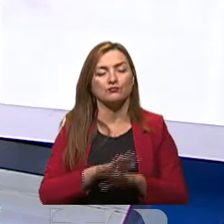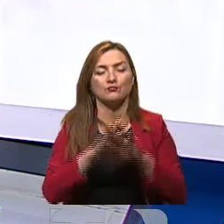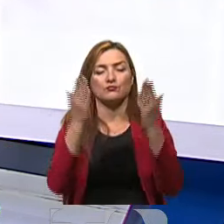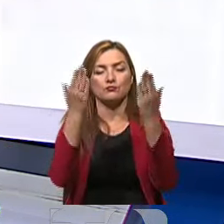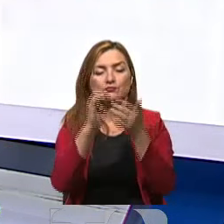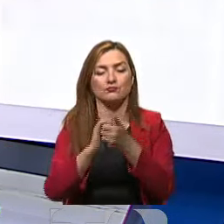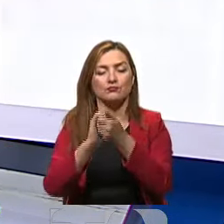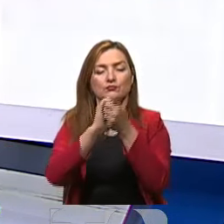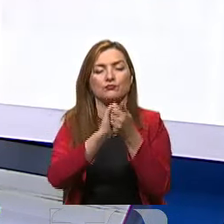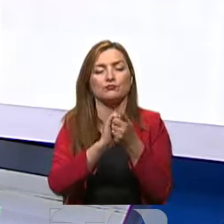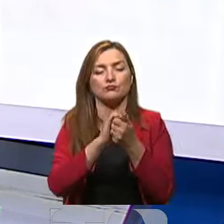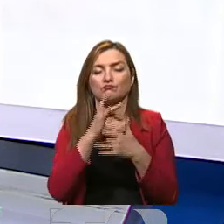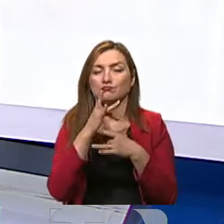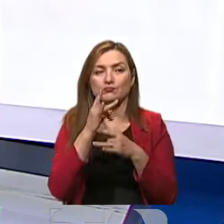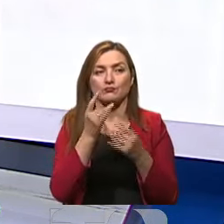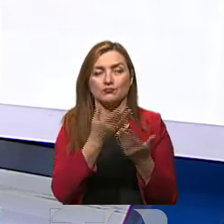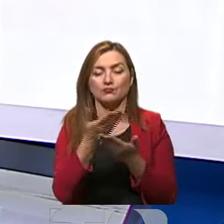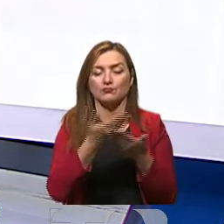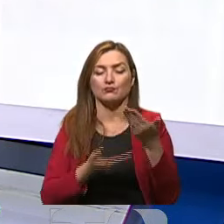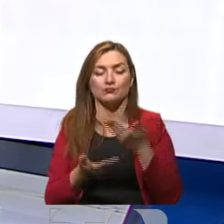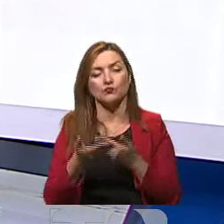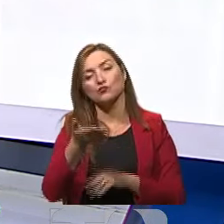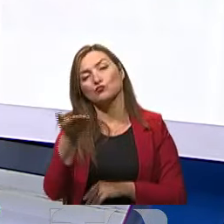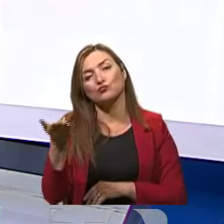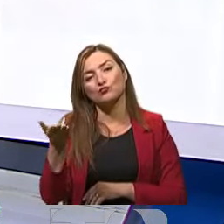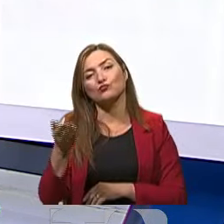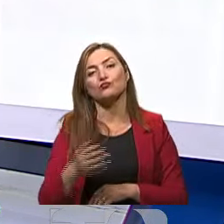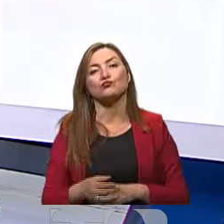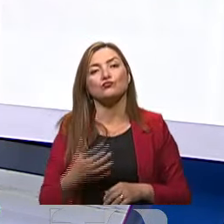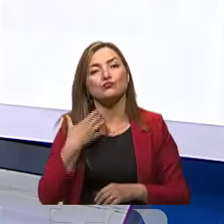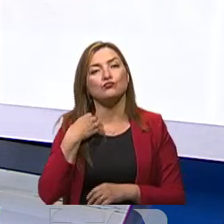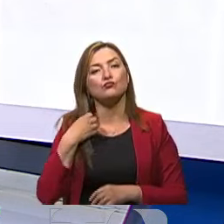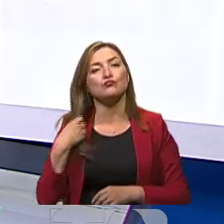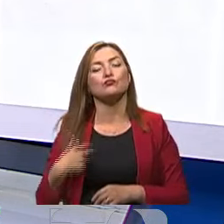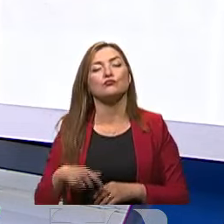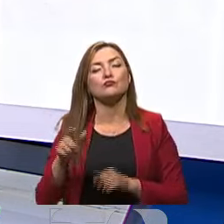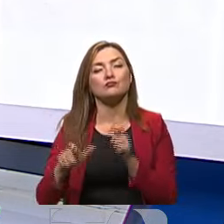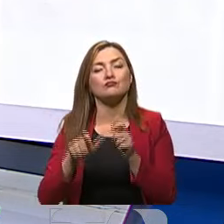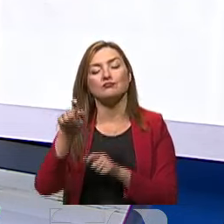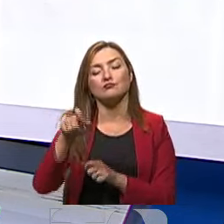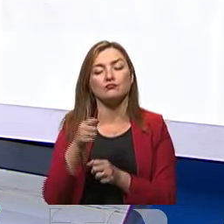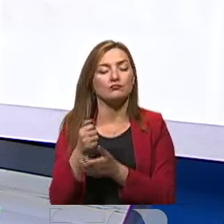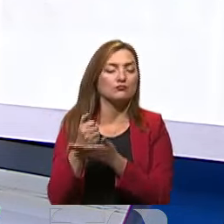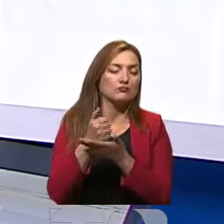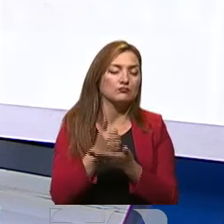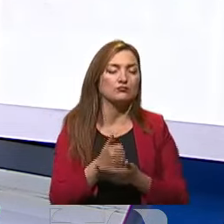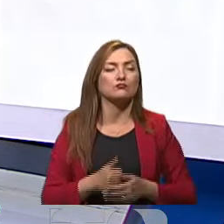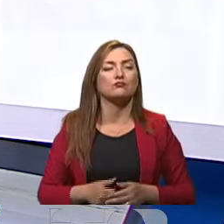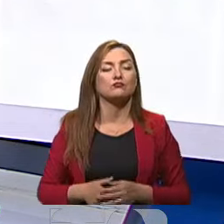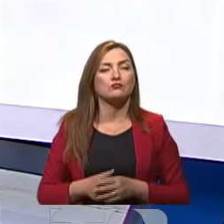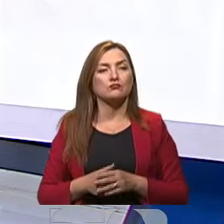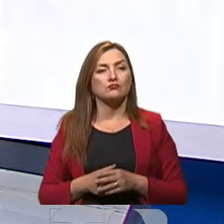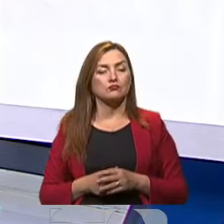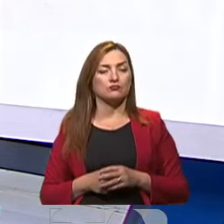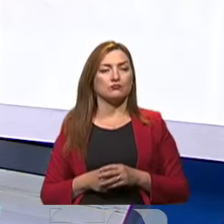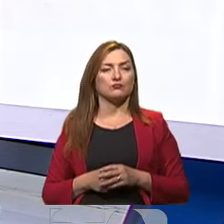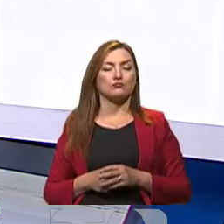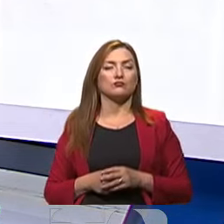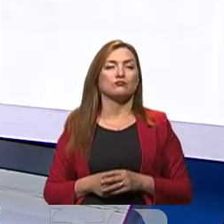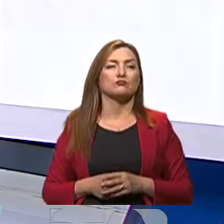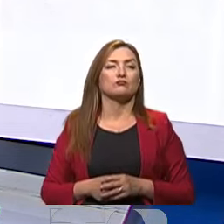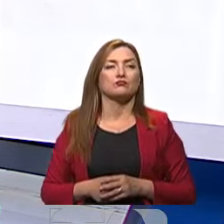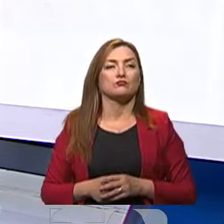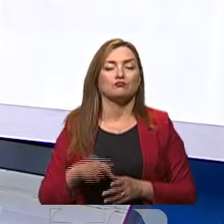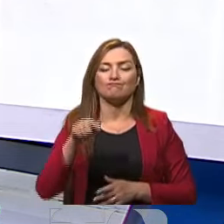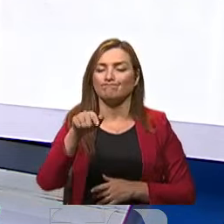Me gusta tanto presentar y compartir con ustedes casos de que necesitan tanta ayuda de manos solidarias que siempre hay en Ecuador. Así es, por eso